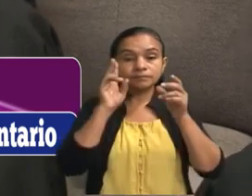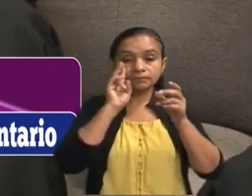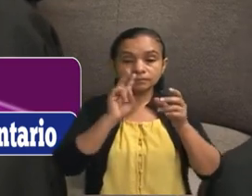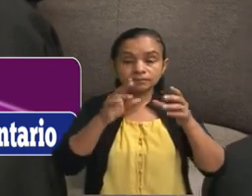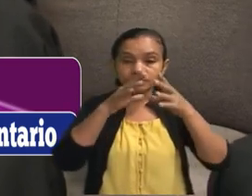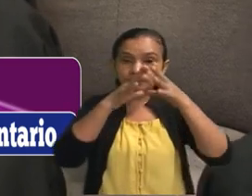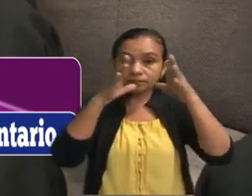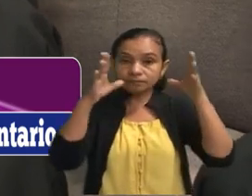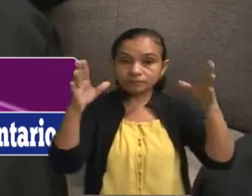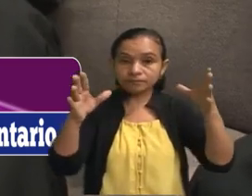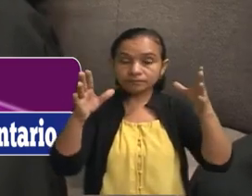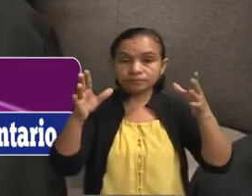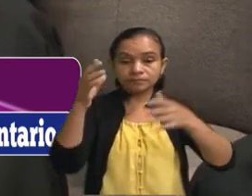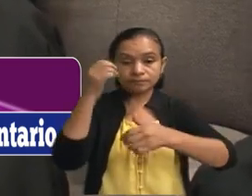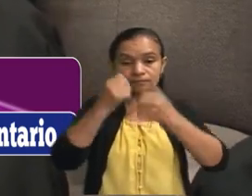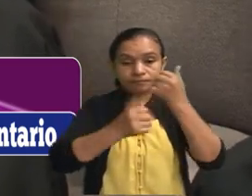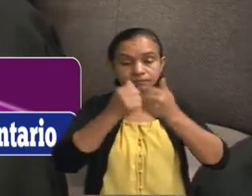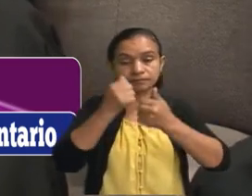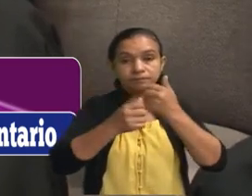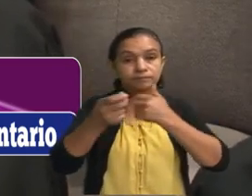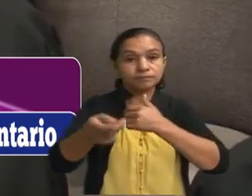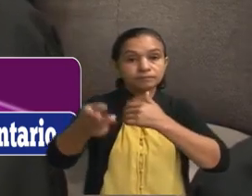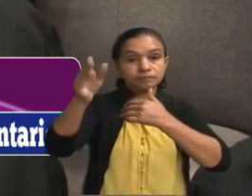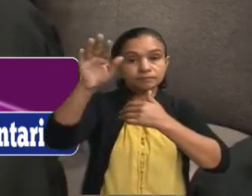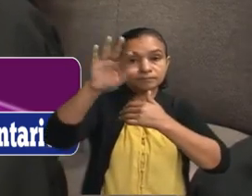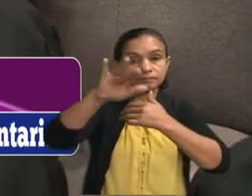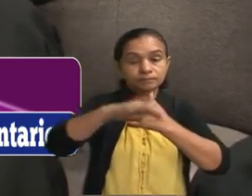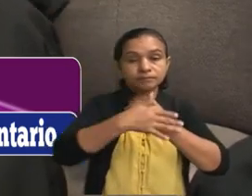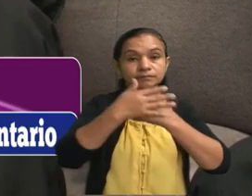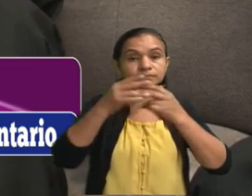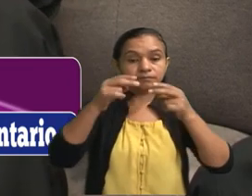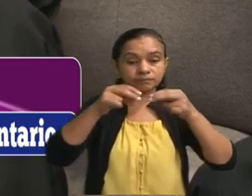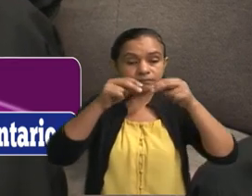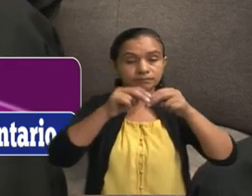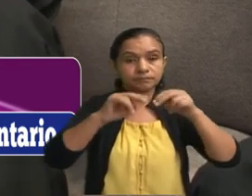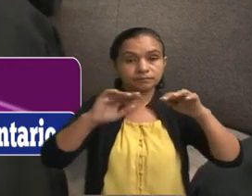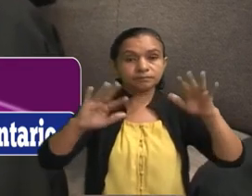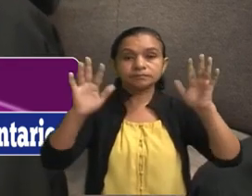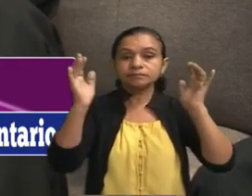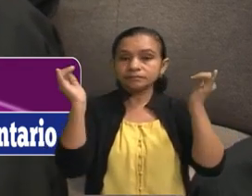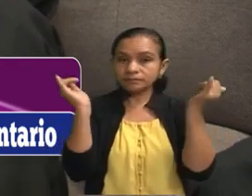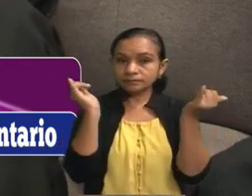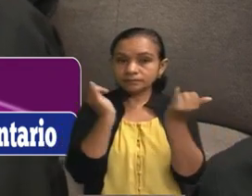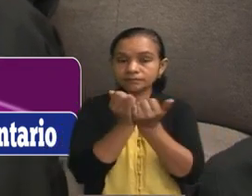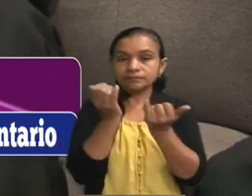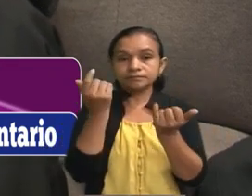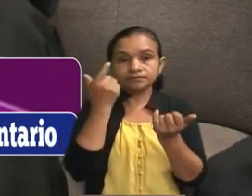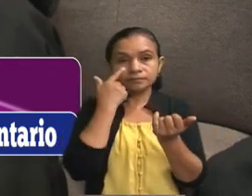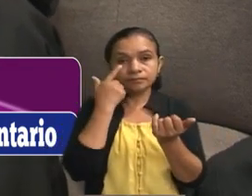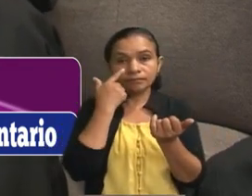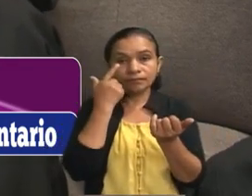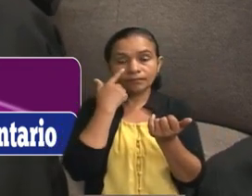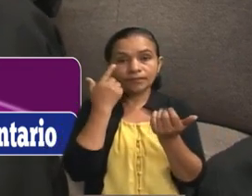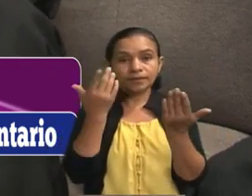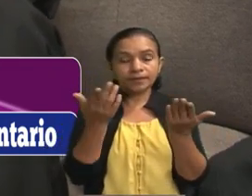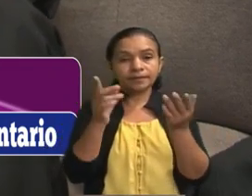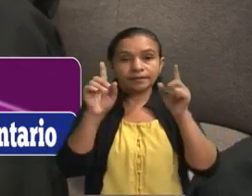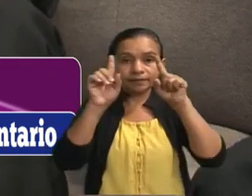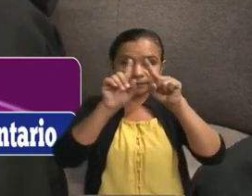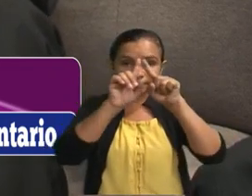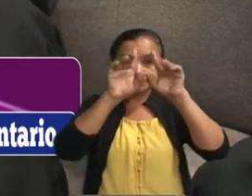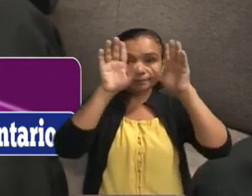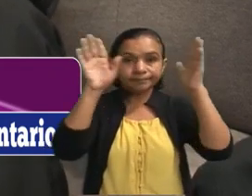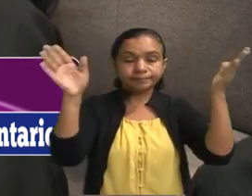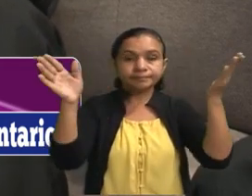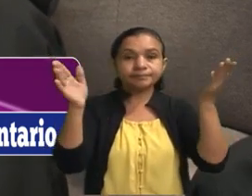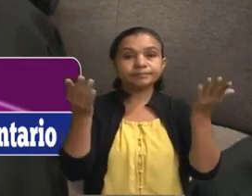dimensionamiento de lo que es un fenómeno de esta naturaleza. Pero al mismo tiempo también que estén claros